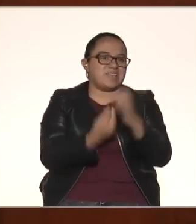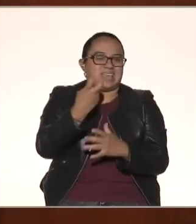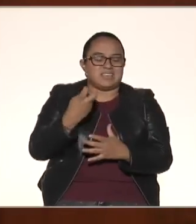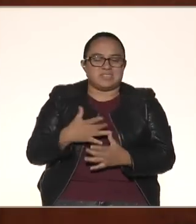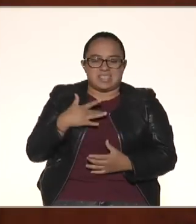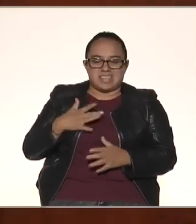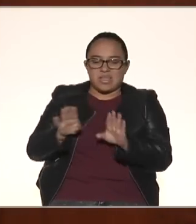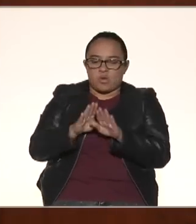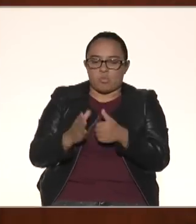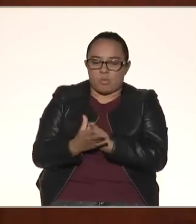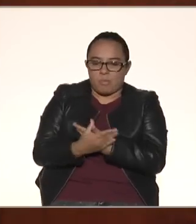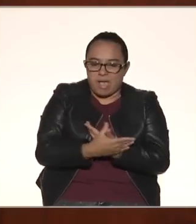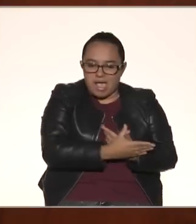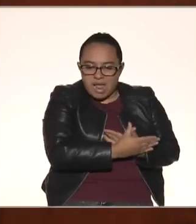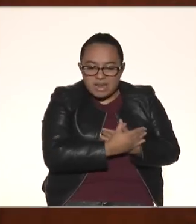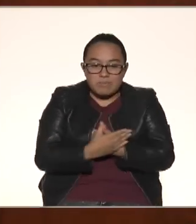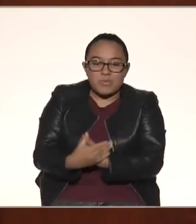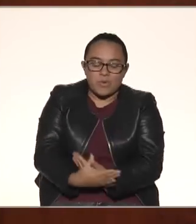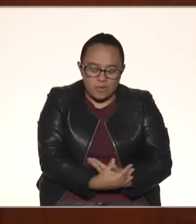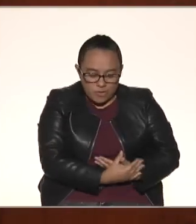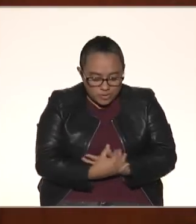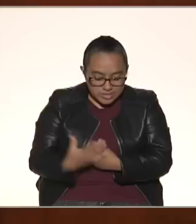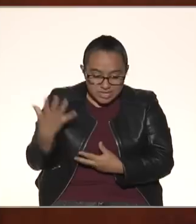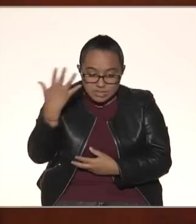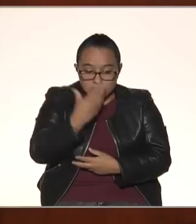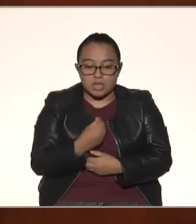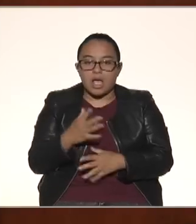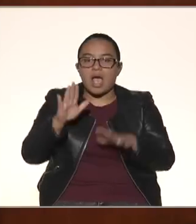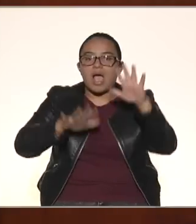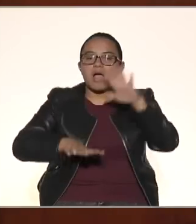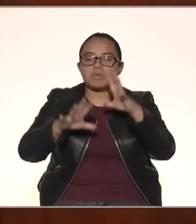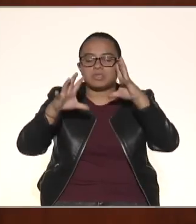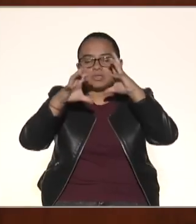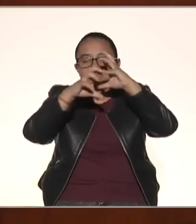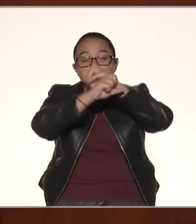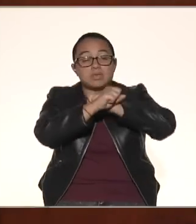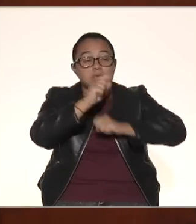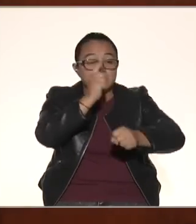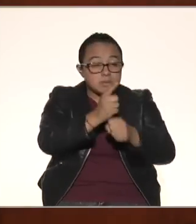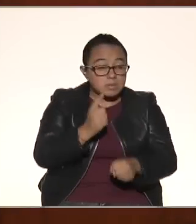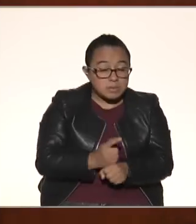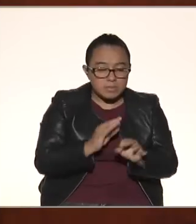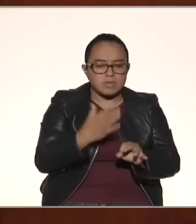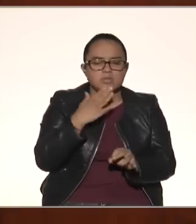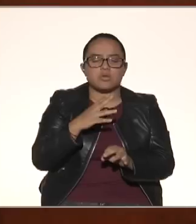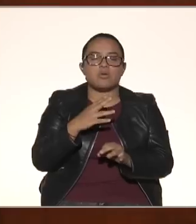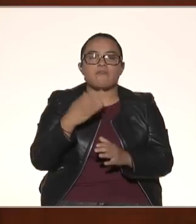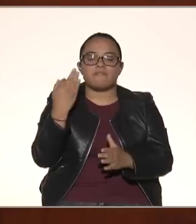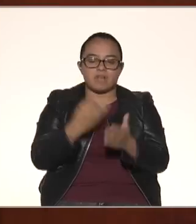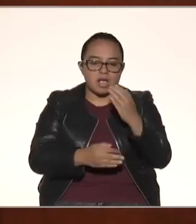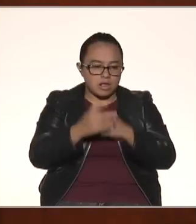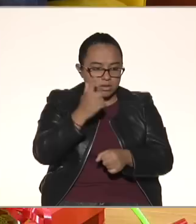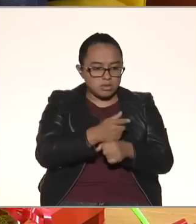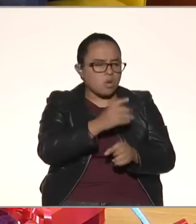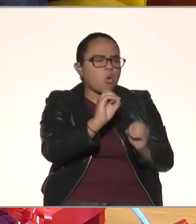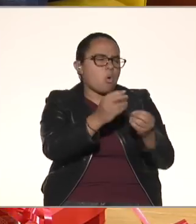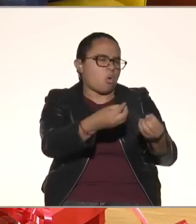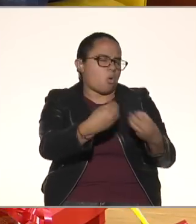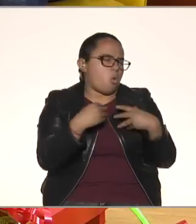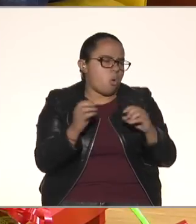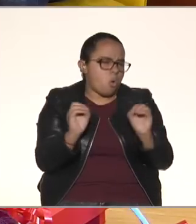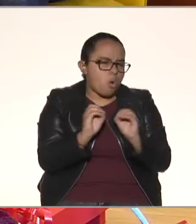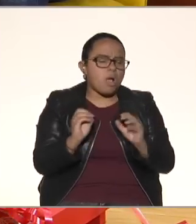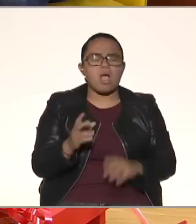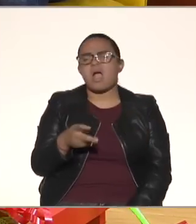mariposas nos nublan a veces el no idealizar a la otra persona y decir, ay, bueno, no me dio esto, pero